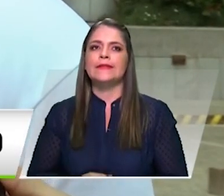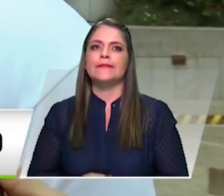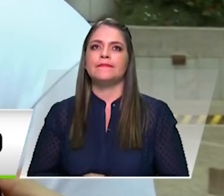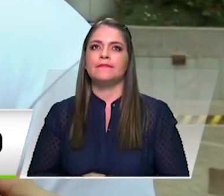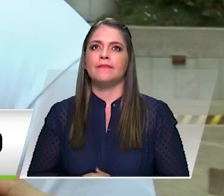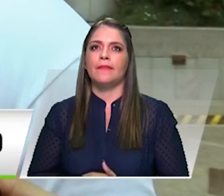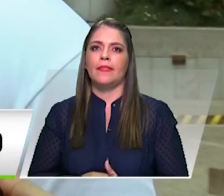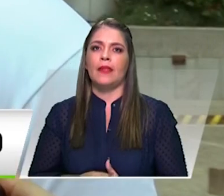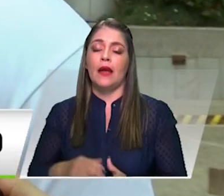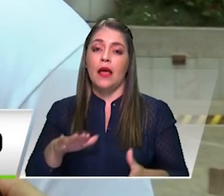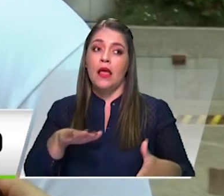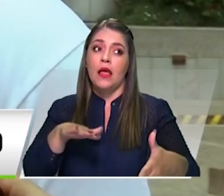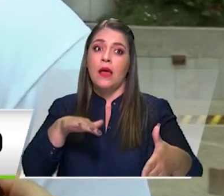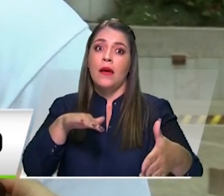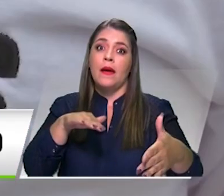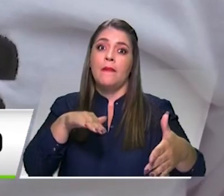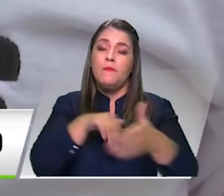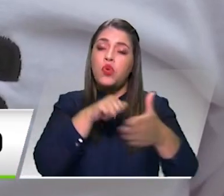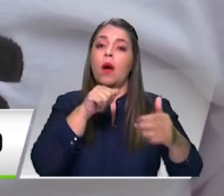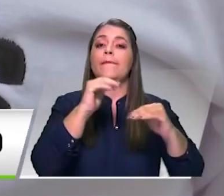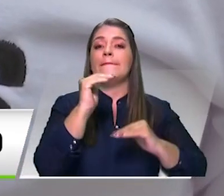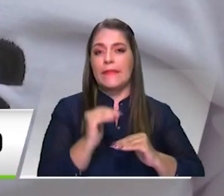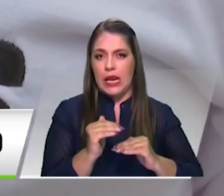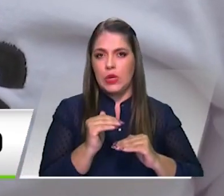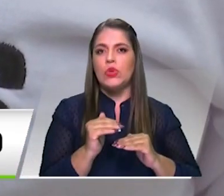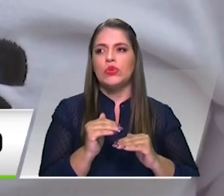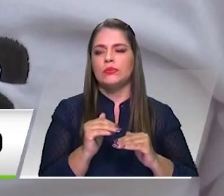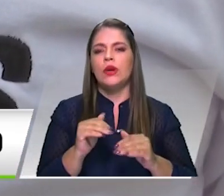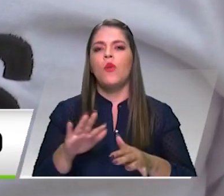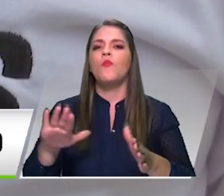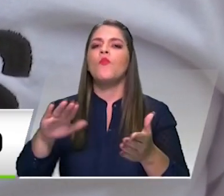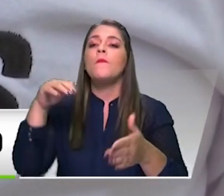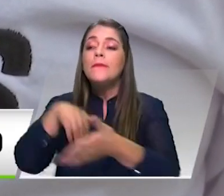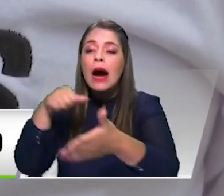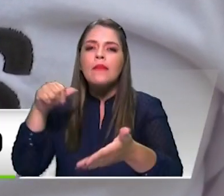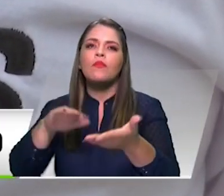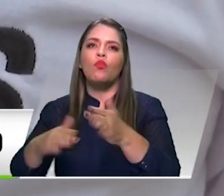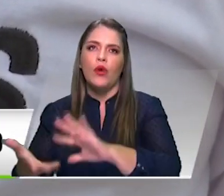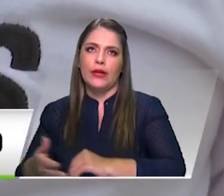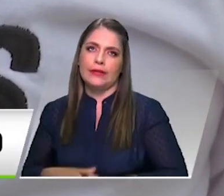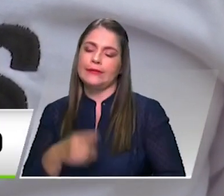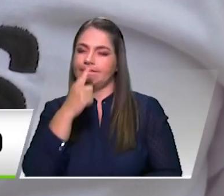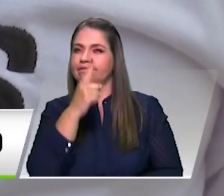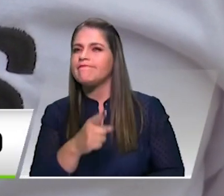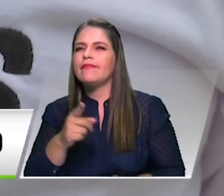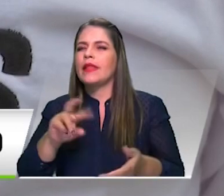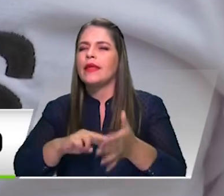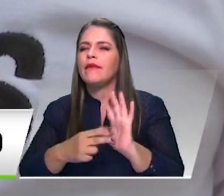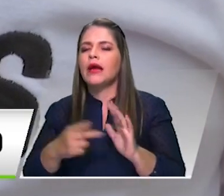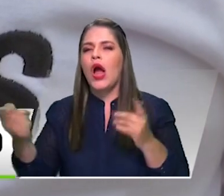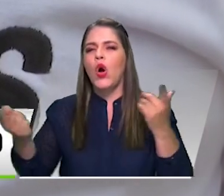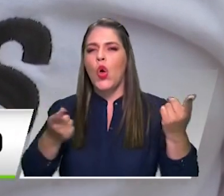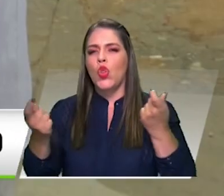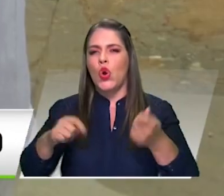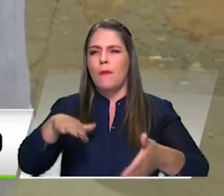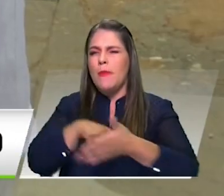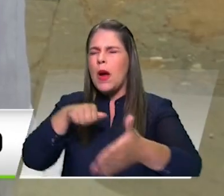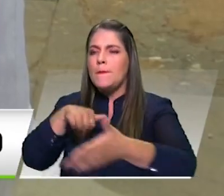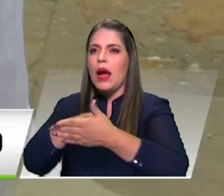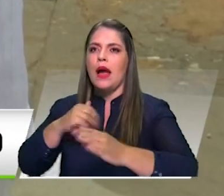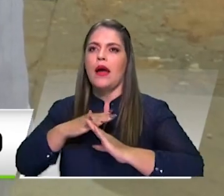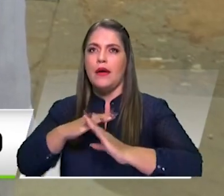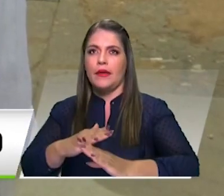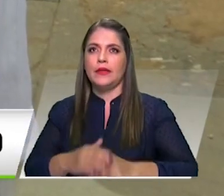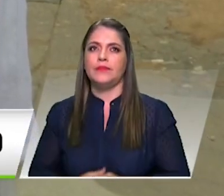pero más muertes por esos incidentes. Esta medida busca reducir el número de incidentes viales y su gravedad. En